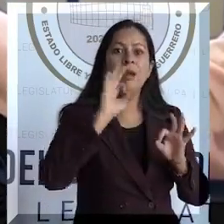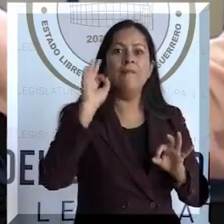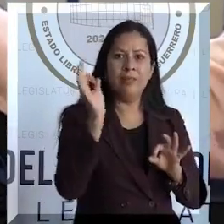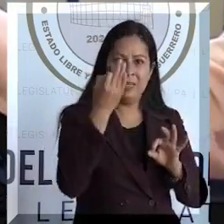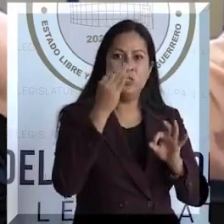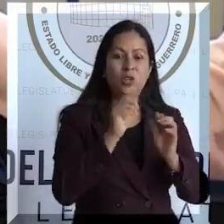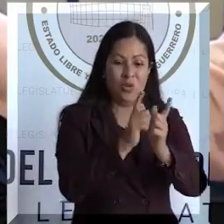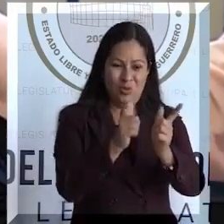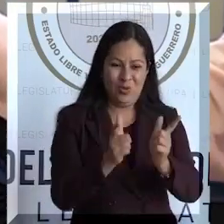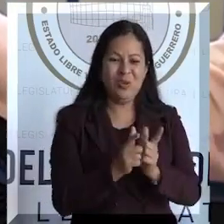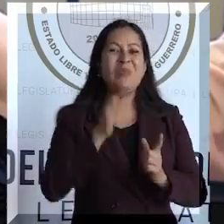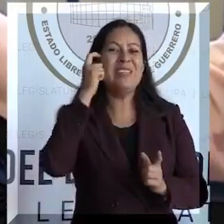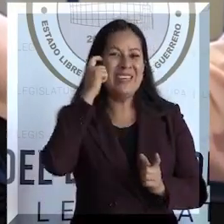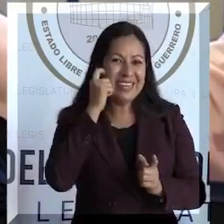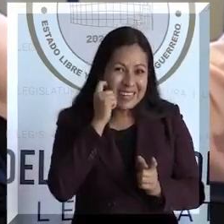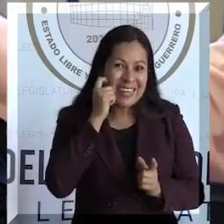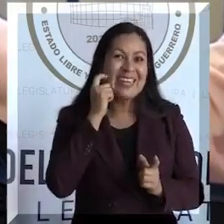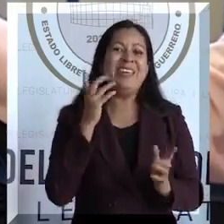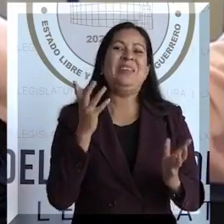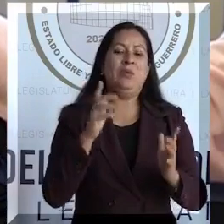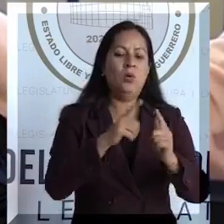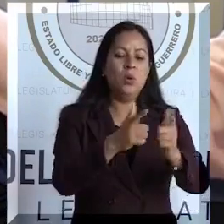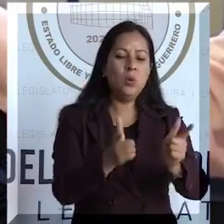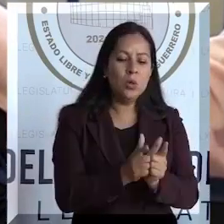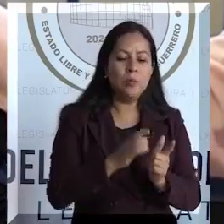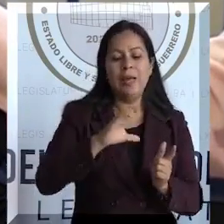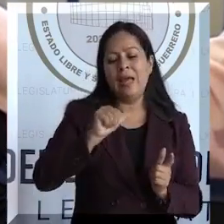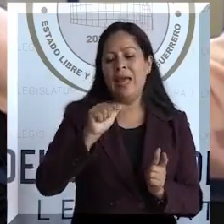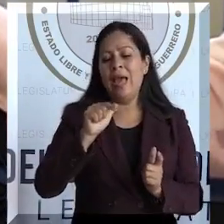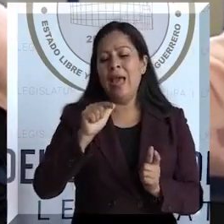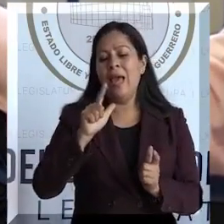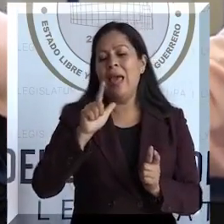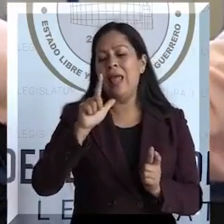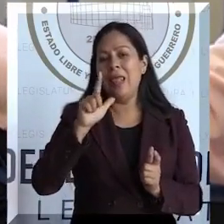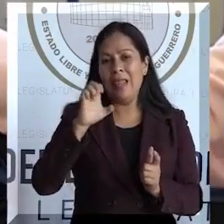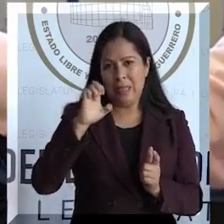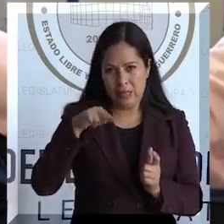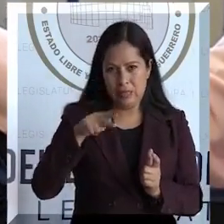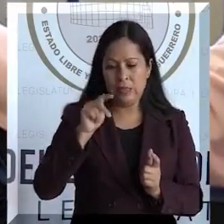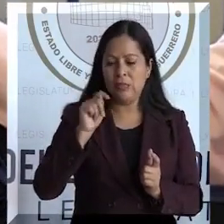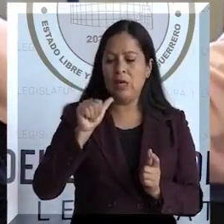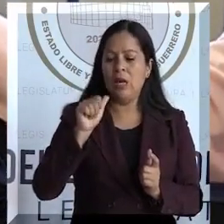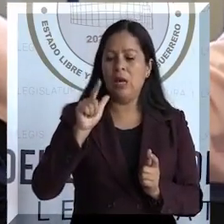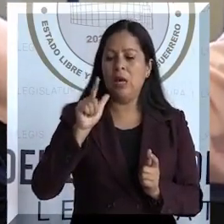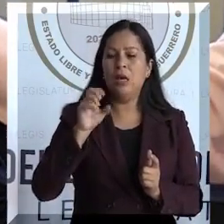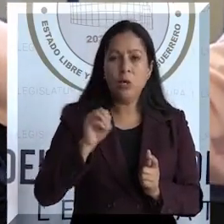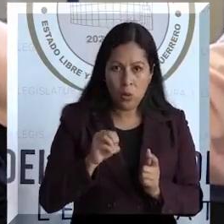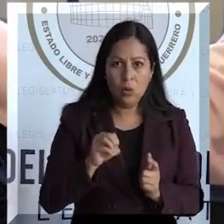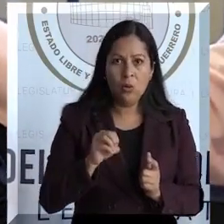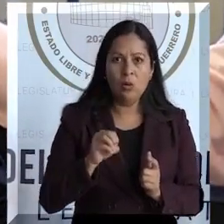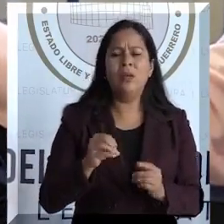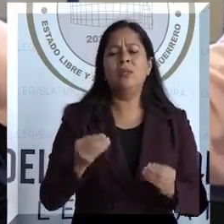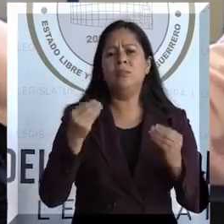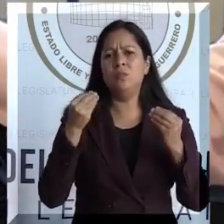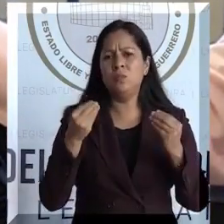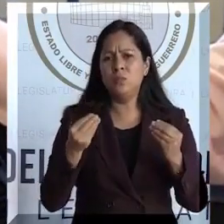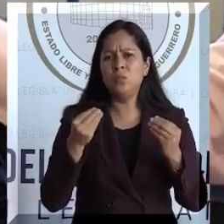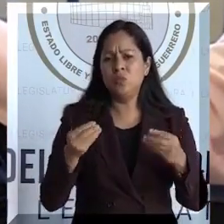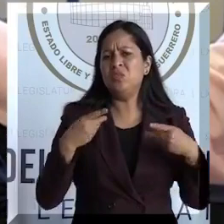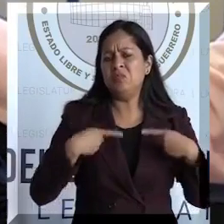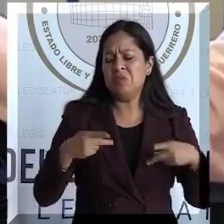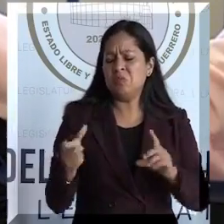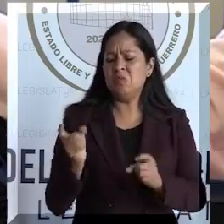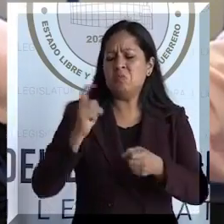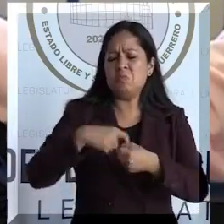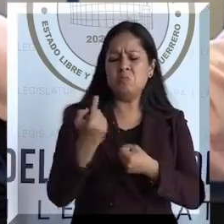clubes calentanos, etcétera. Nos hemos estado reuniendo con ellos, gente con mucha experiencia ya, y que el